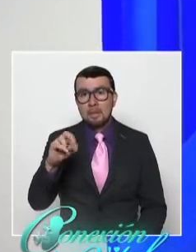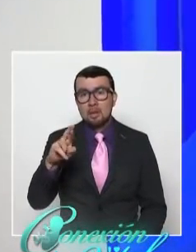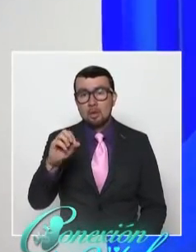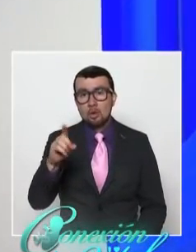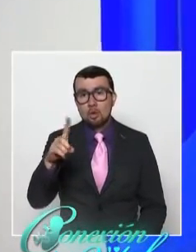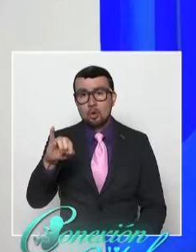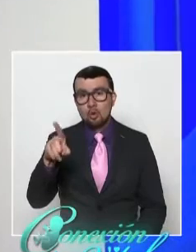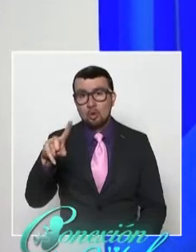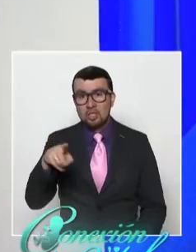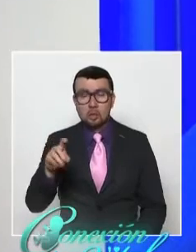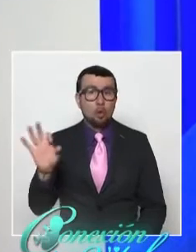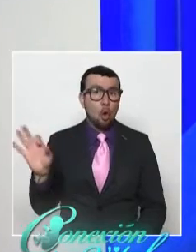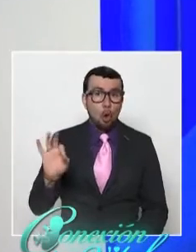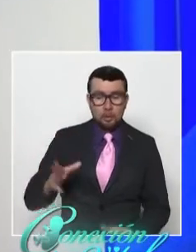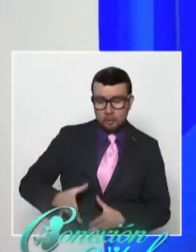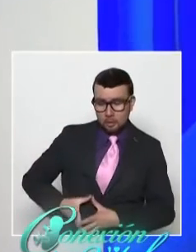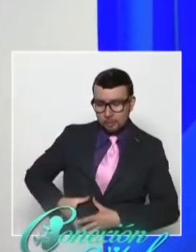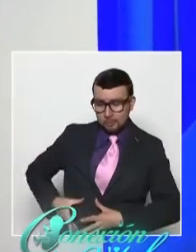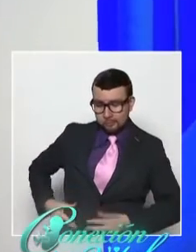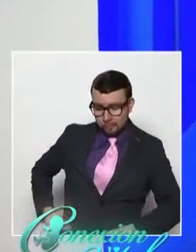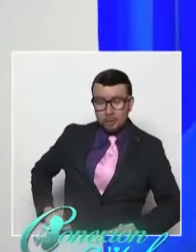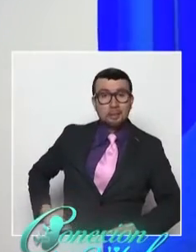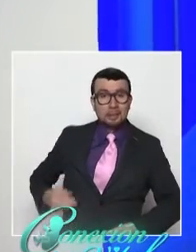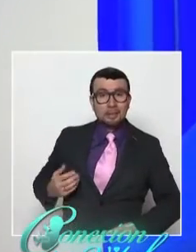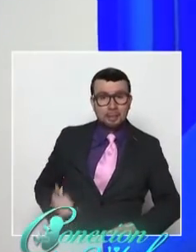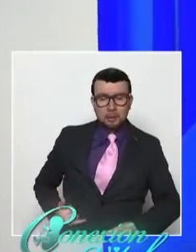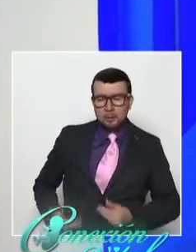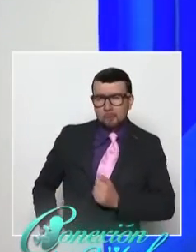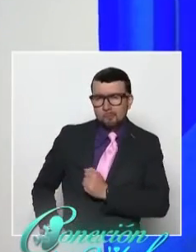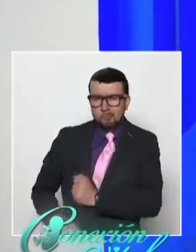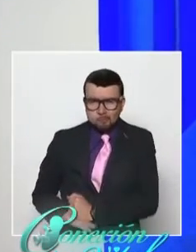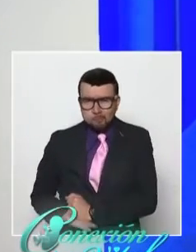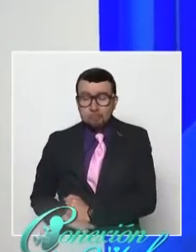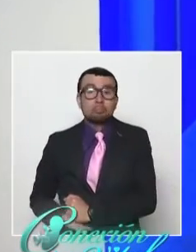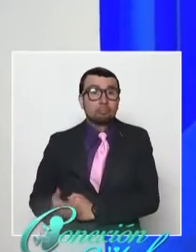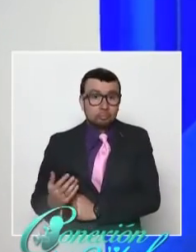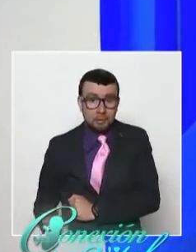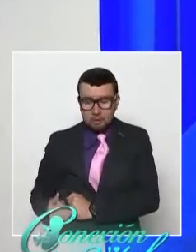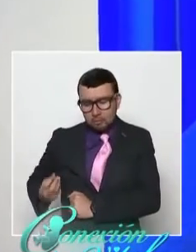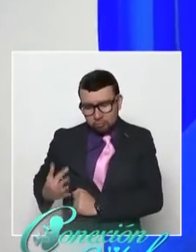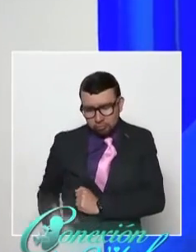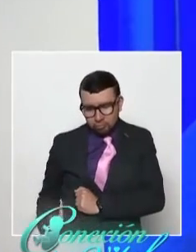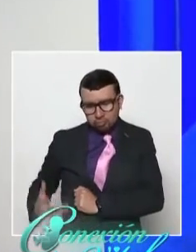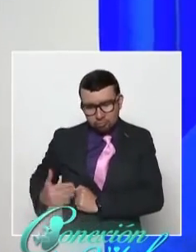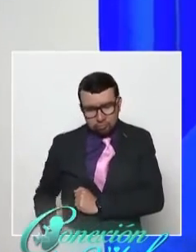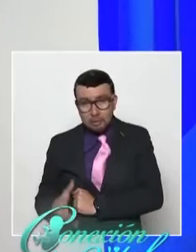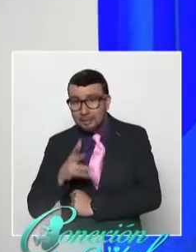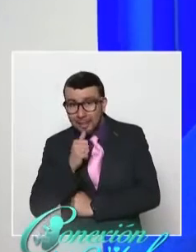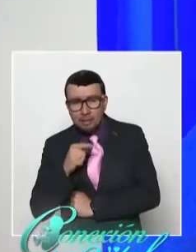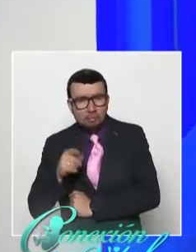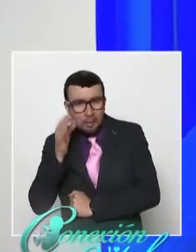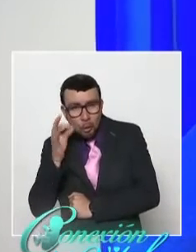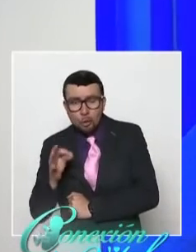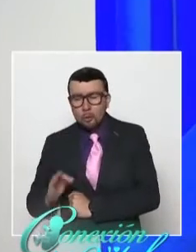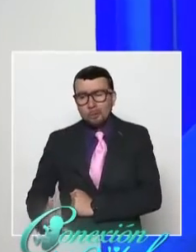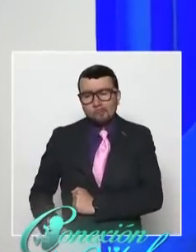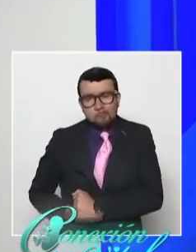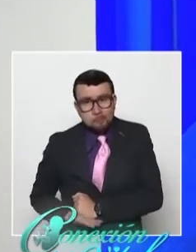obstrucción del hígado, como son la ictericia y son las heces acólicas, pensar que tuviera un proceso obstructivo de